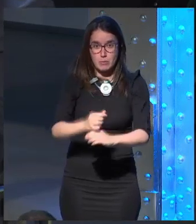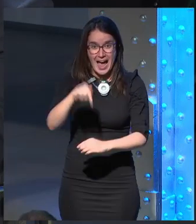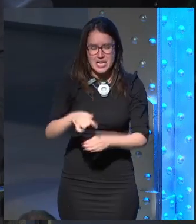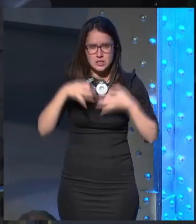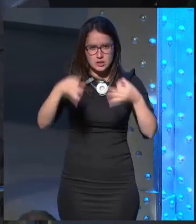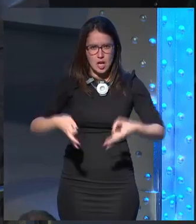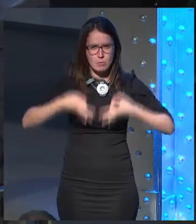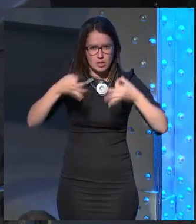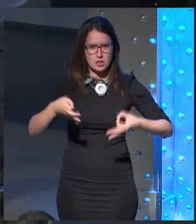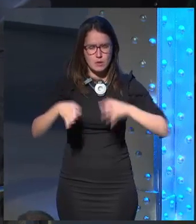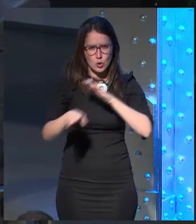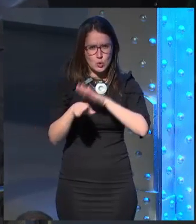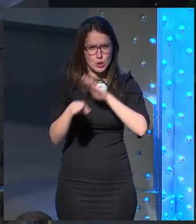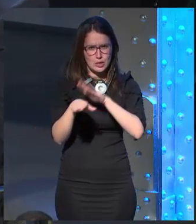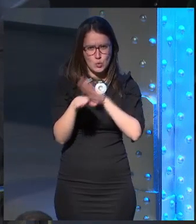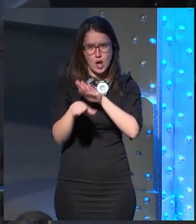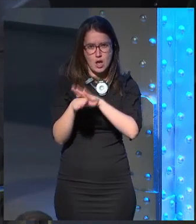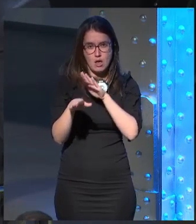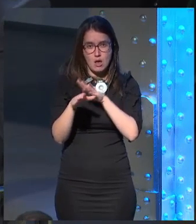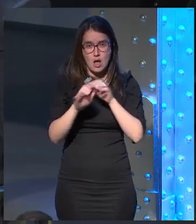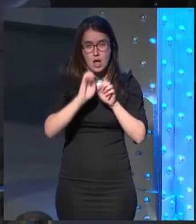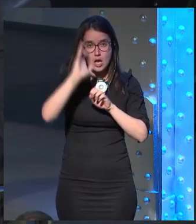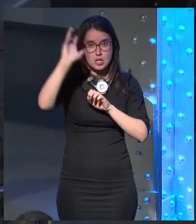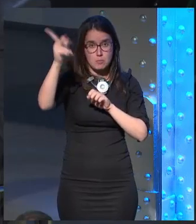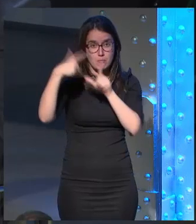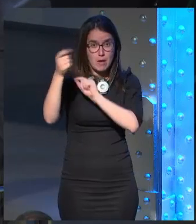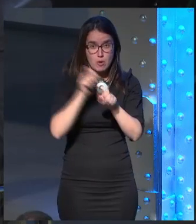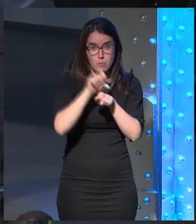hace eso exactamente igual, antes de él salir al espacio.